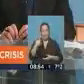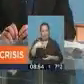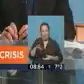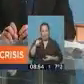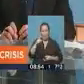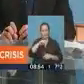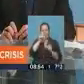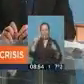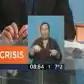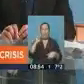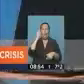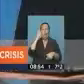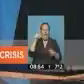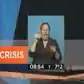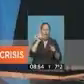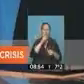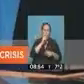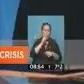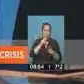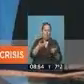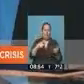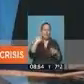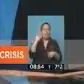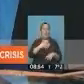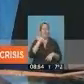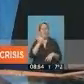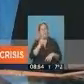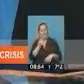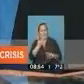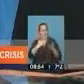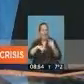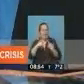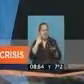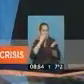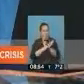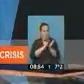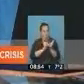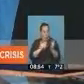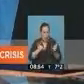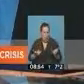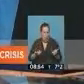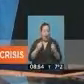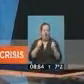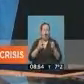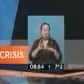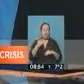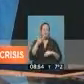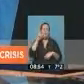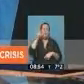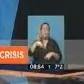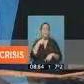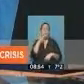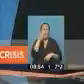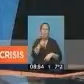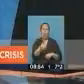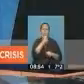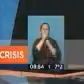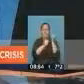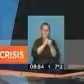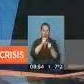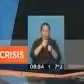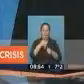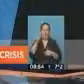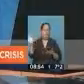perpetrada sobre un medio de comunicación de parte de un supuesto dueño que no pudo demostrar el modo en que adquirió esa compañía y